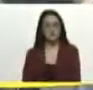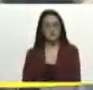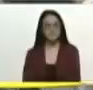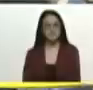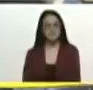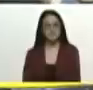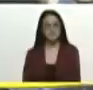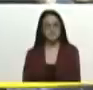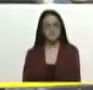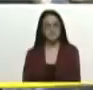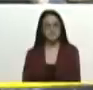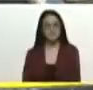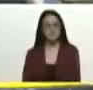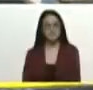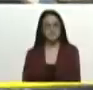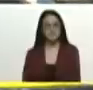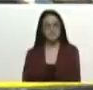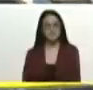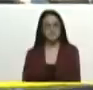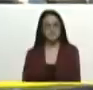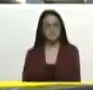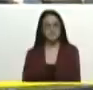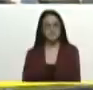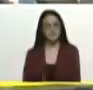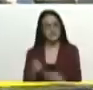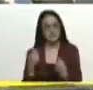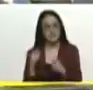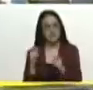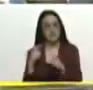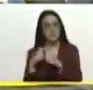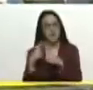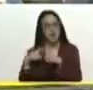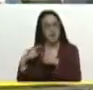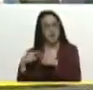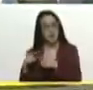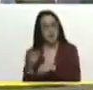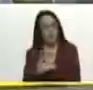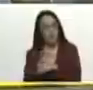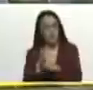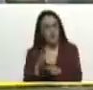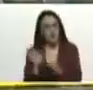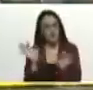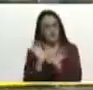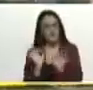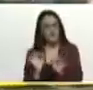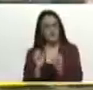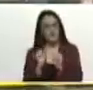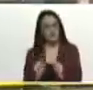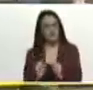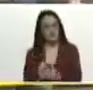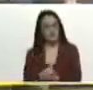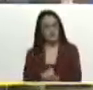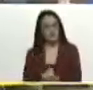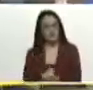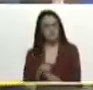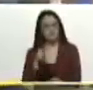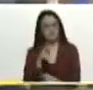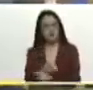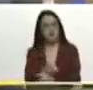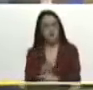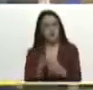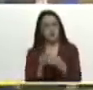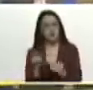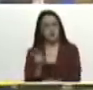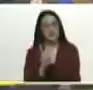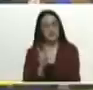Y se intentó, junto a otros gobiernos, en esta fórmula extremista, imponerle a los